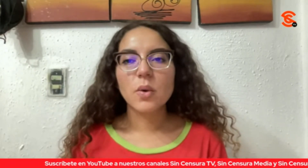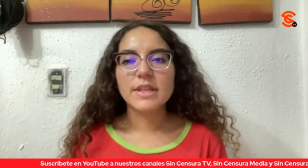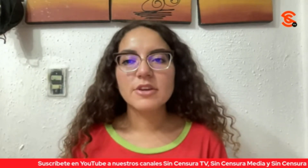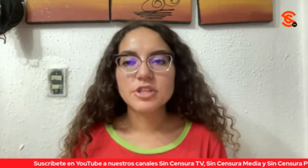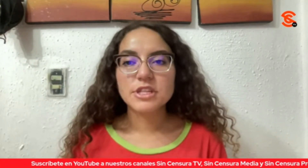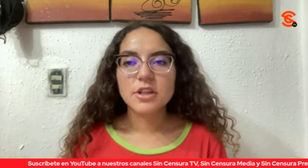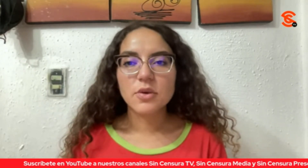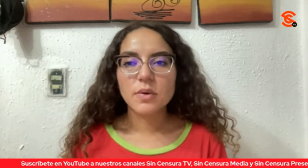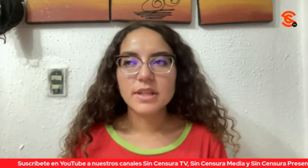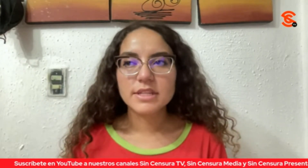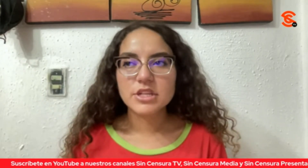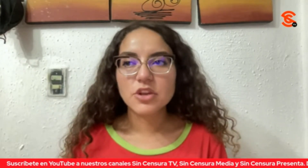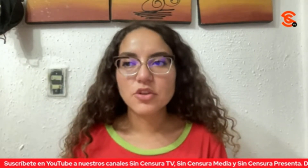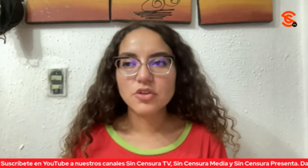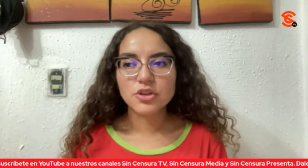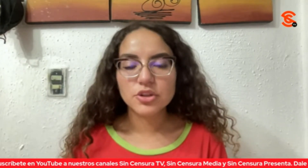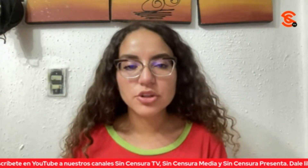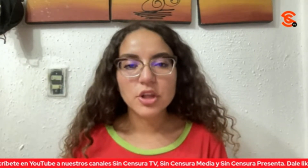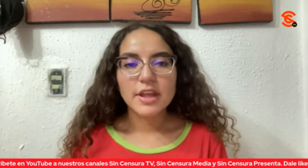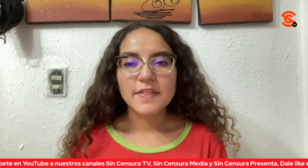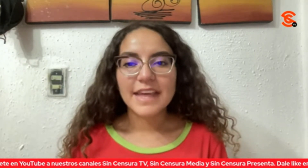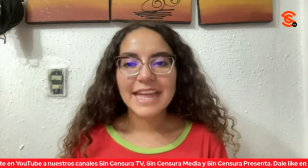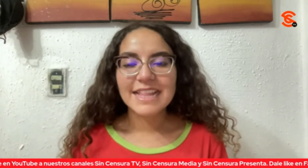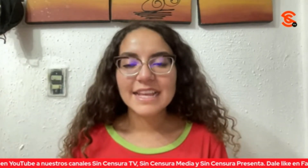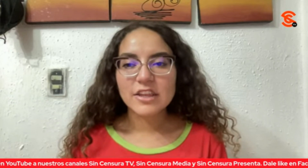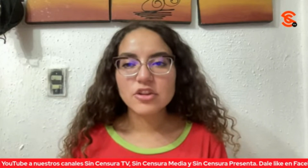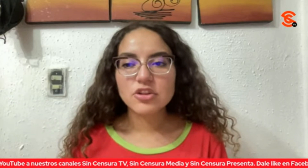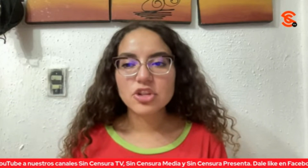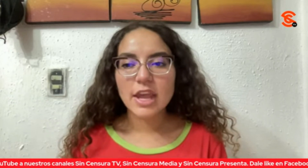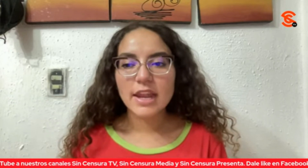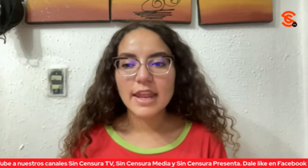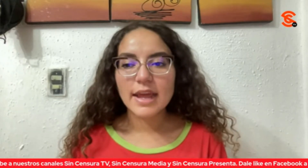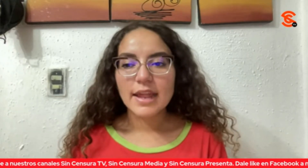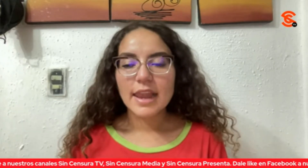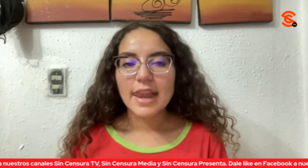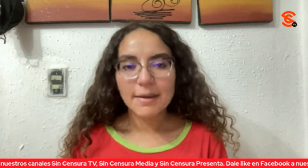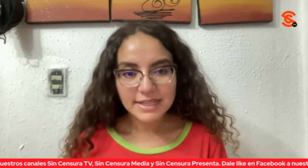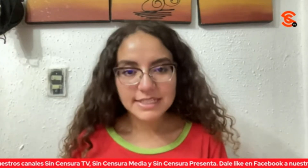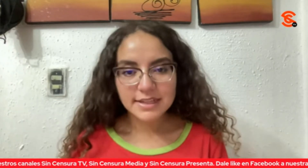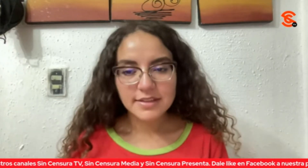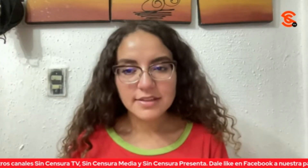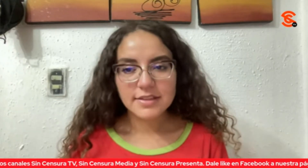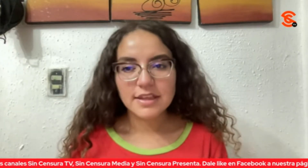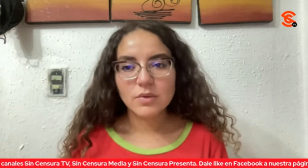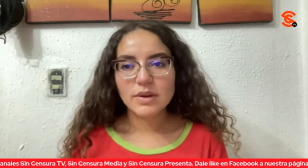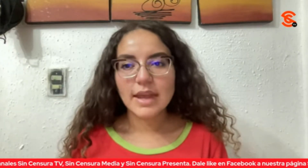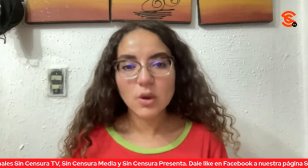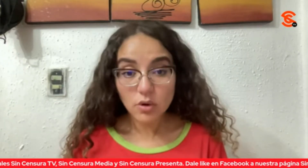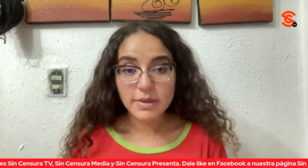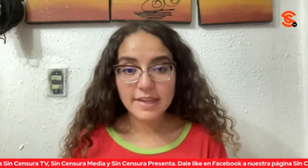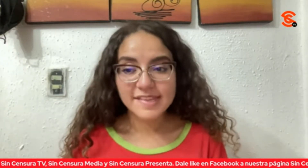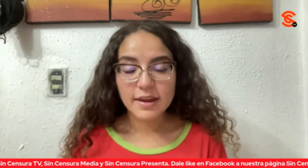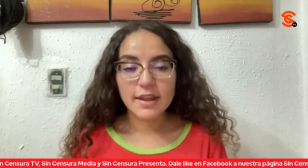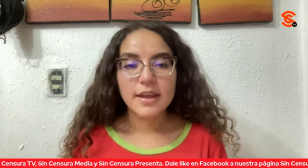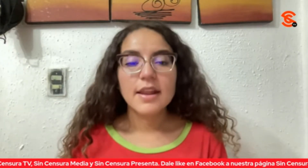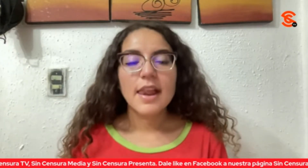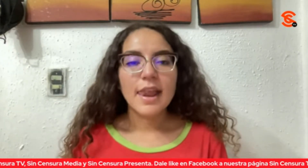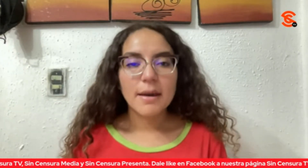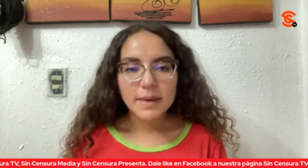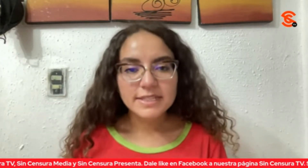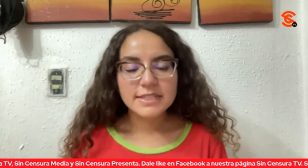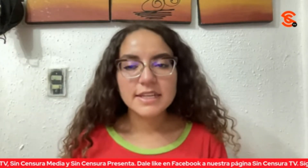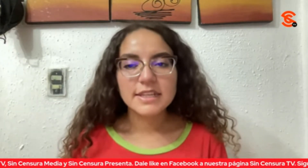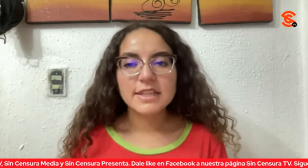No se dieron cuenta, o si se dieron cuenta se hicieron tontos, de que el tejido social era la base de una economía